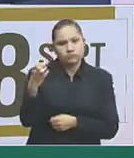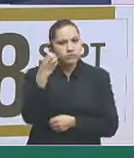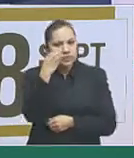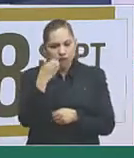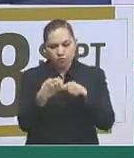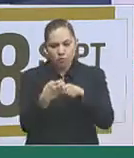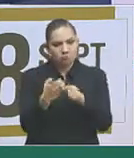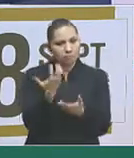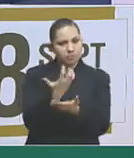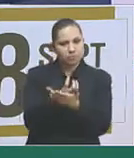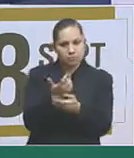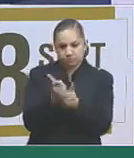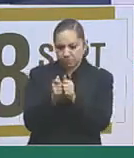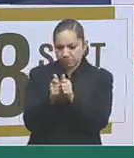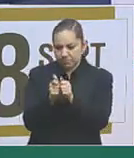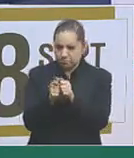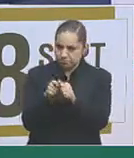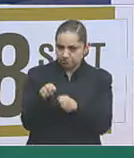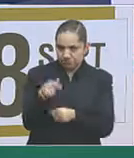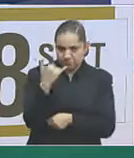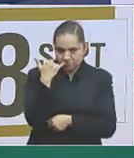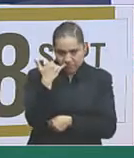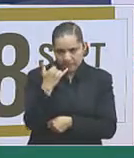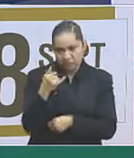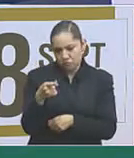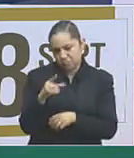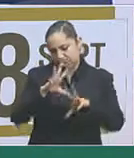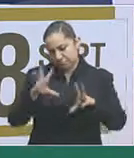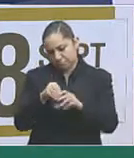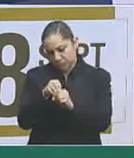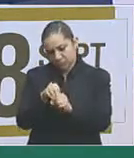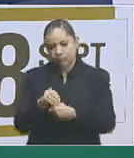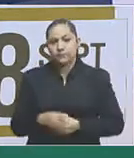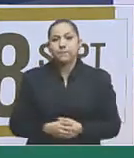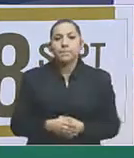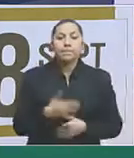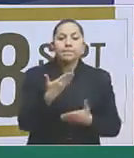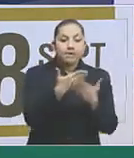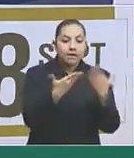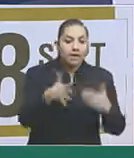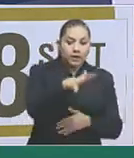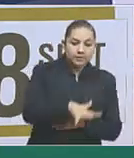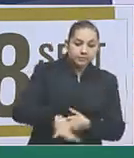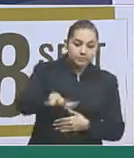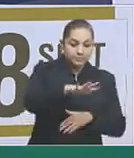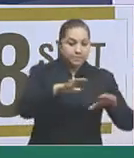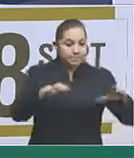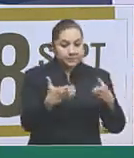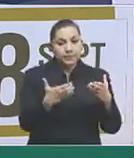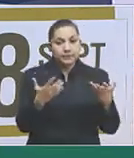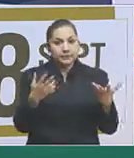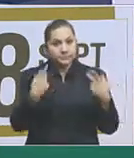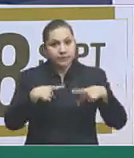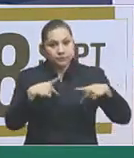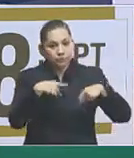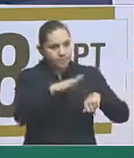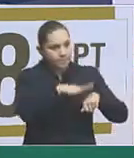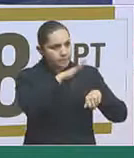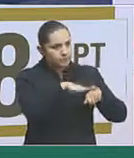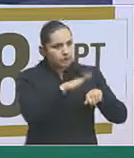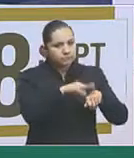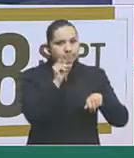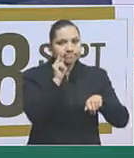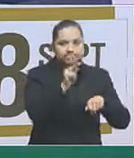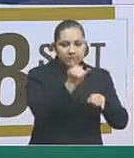estudios incluso indican que las nuevas generaciones están consumiendo lo decía mónica más noticias por internet que por televisión